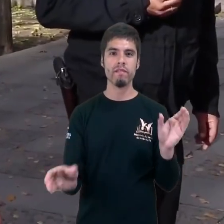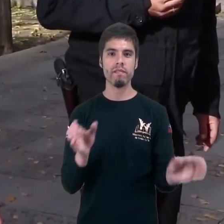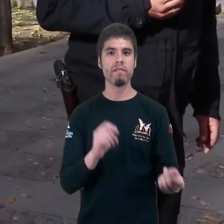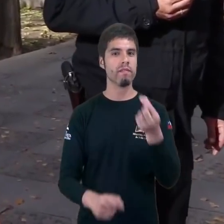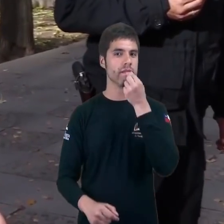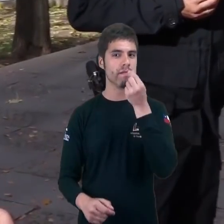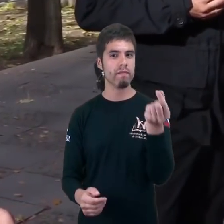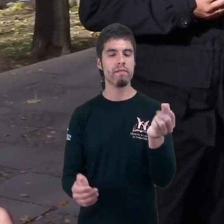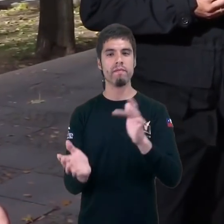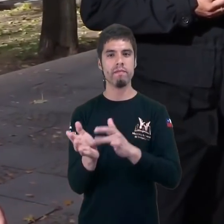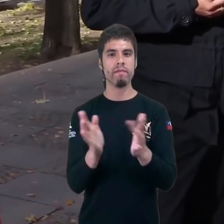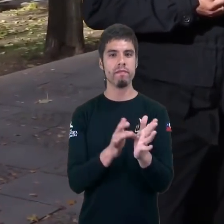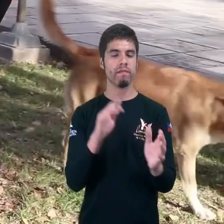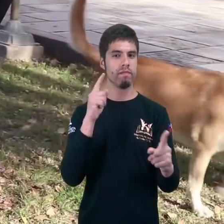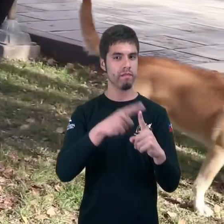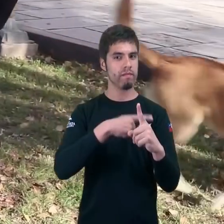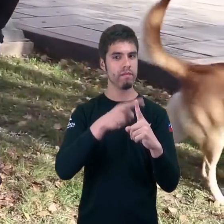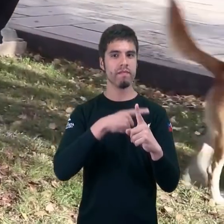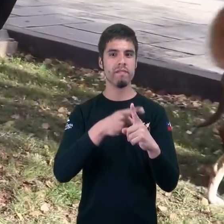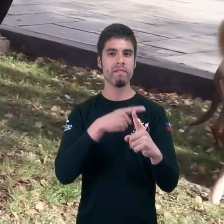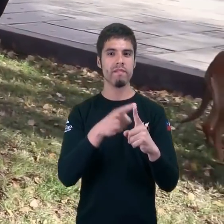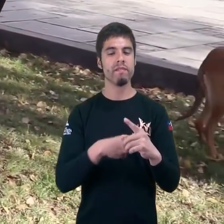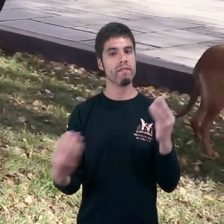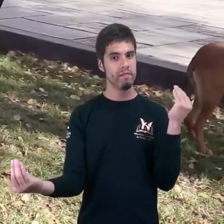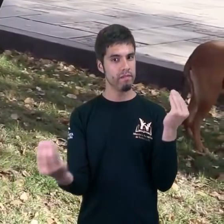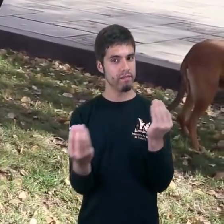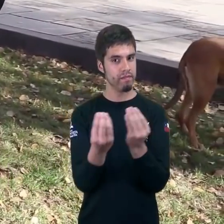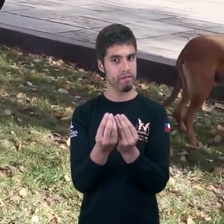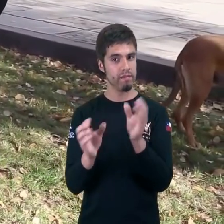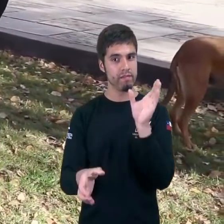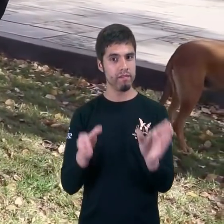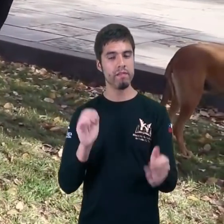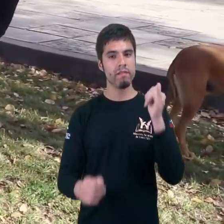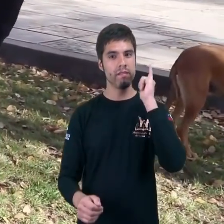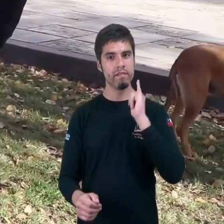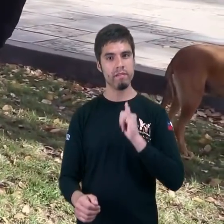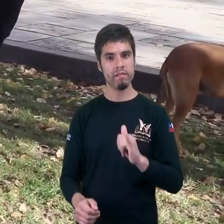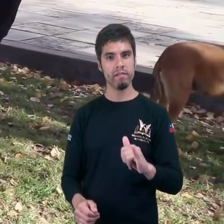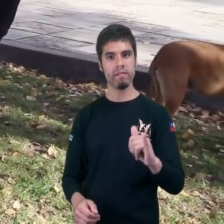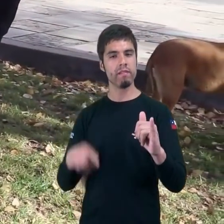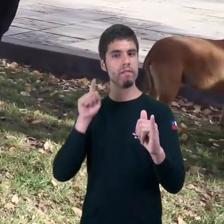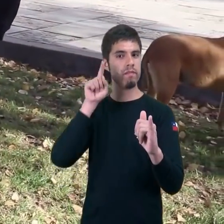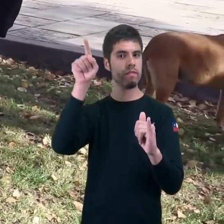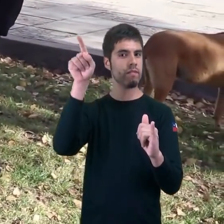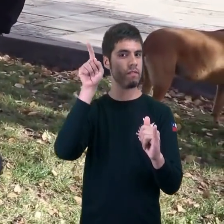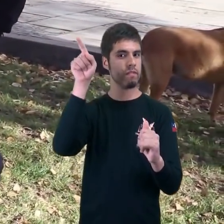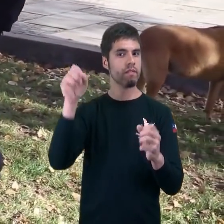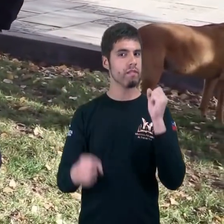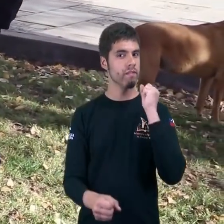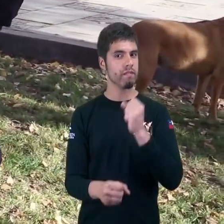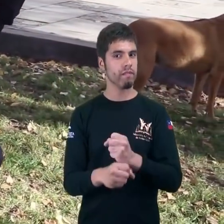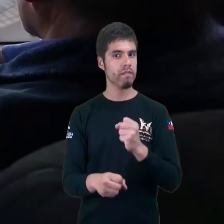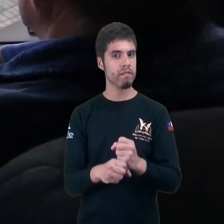población para hablarles de Jesús. Al abordar a los individuos, siempre lo hizo más allá de su